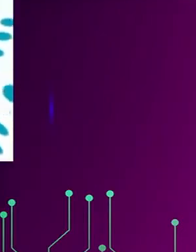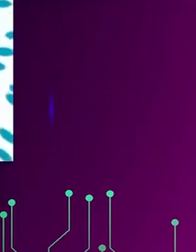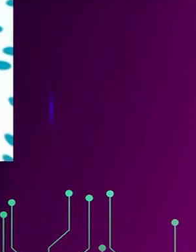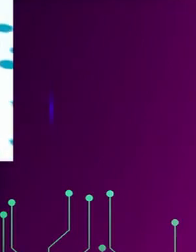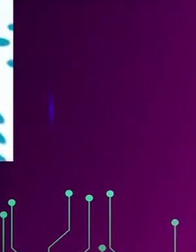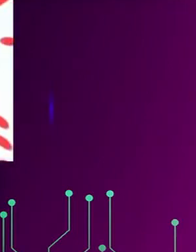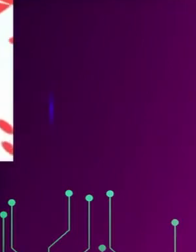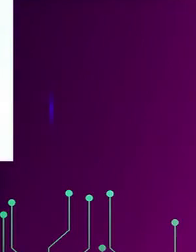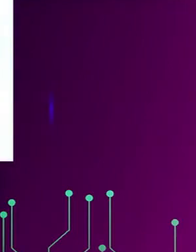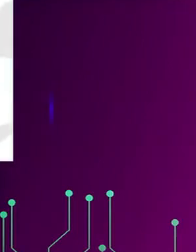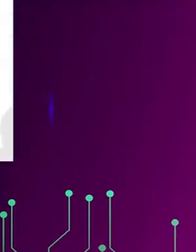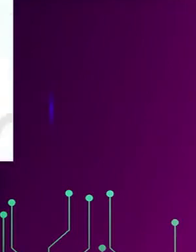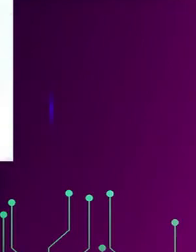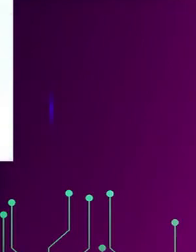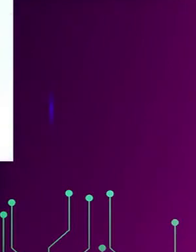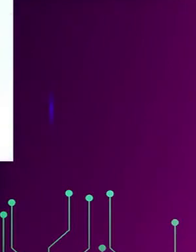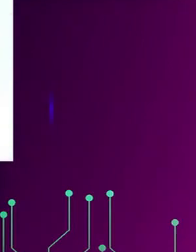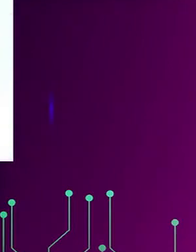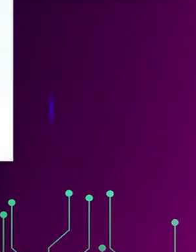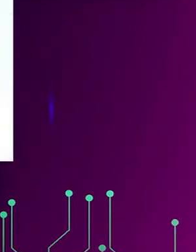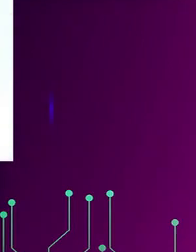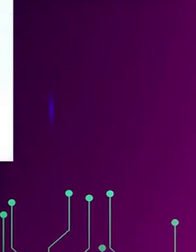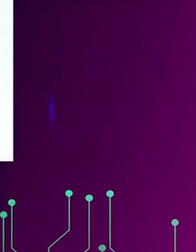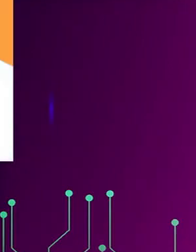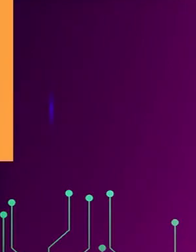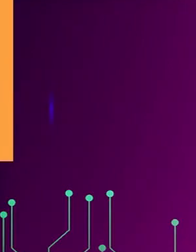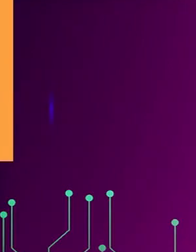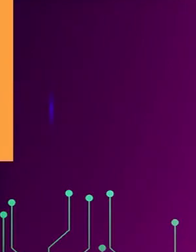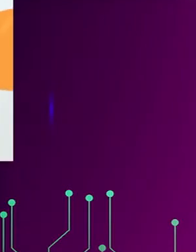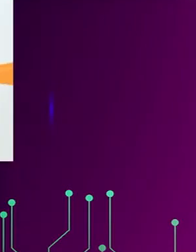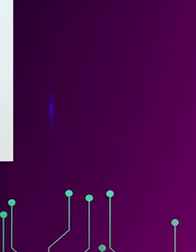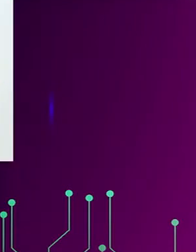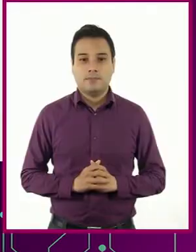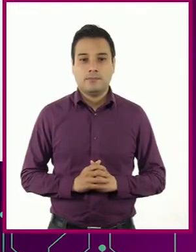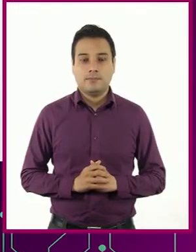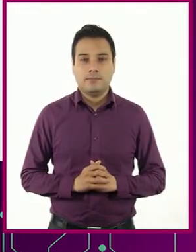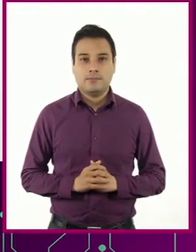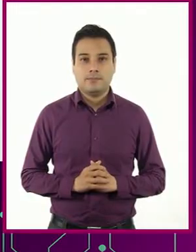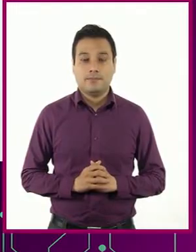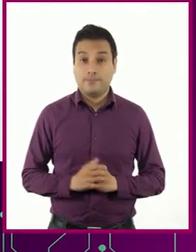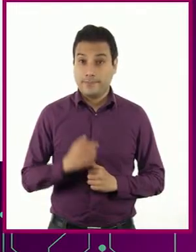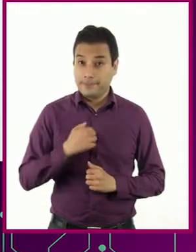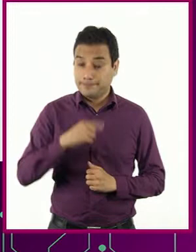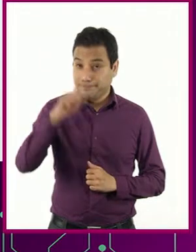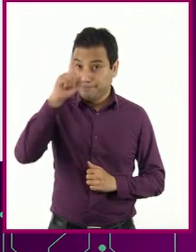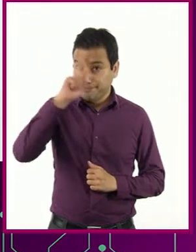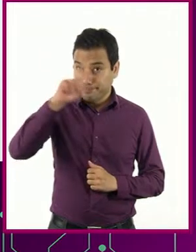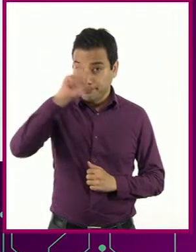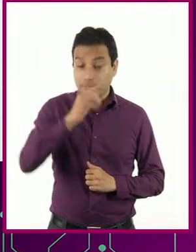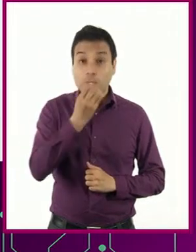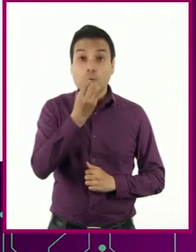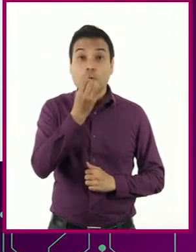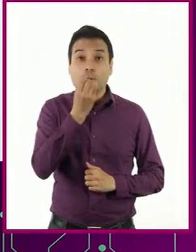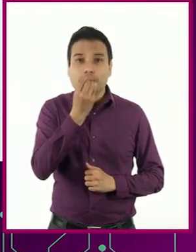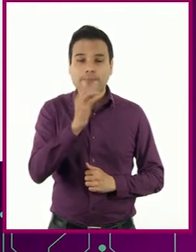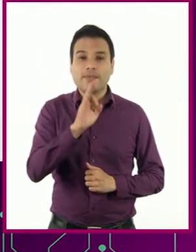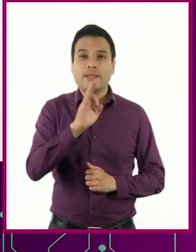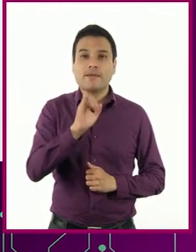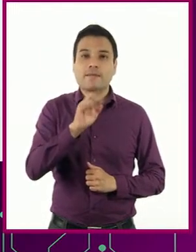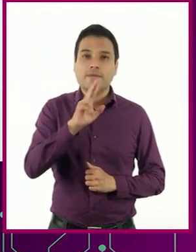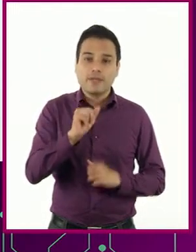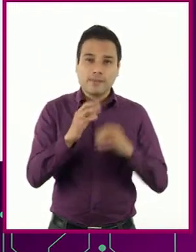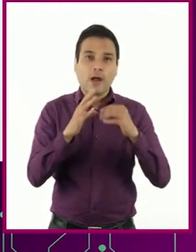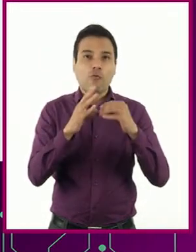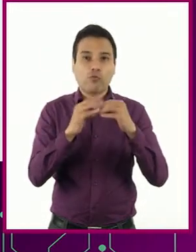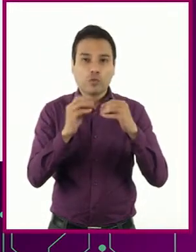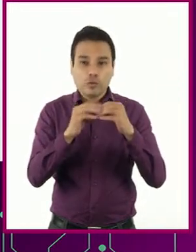Cuida tu sonrisa. Es muy recomendable comer alimentos ricos en fibra, como frutas,